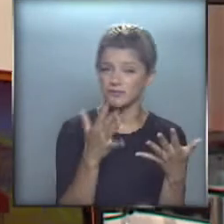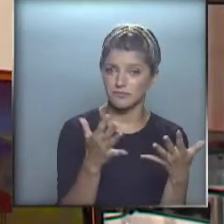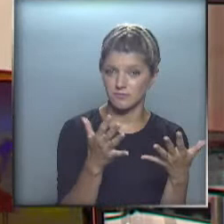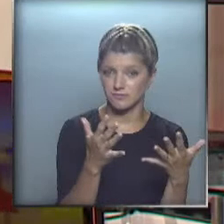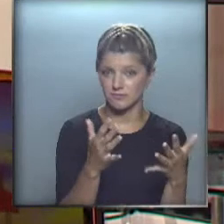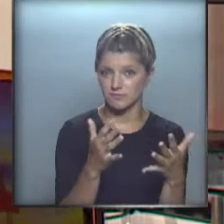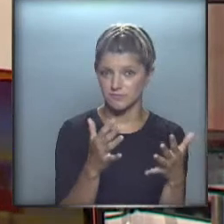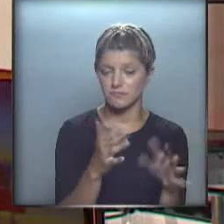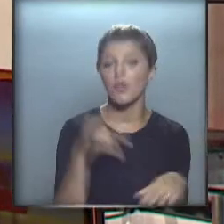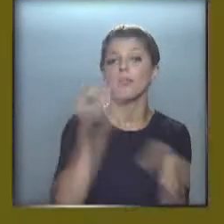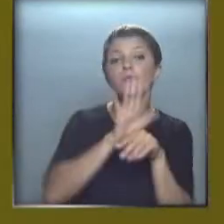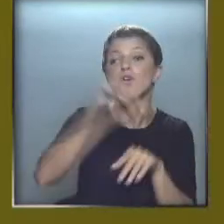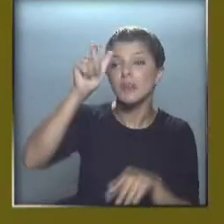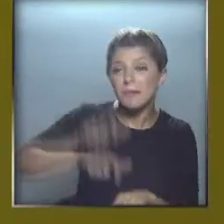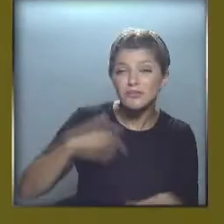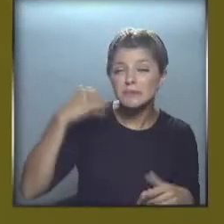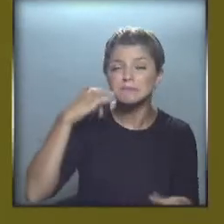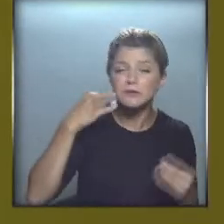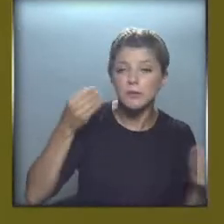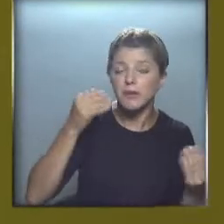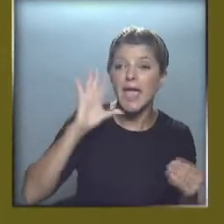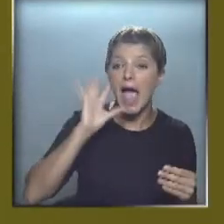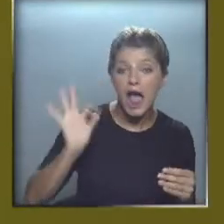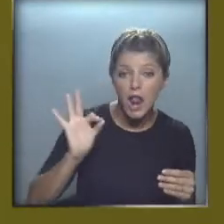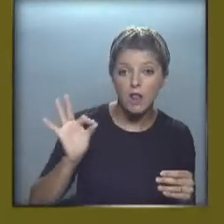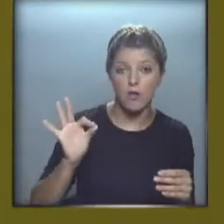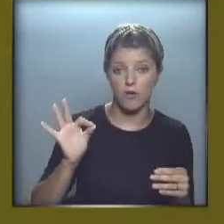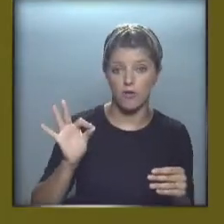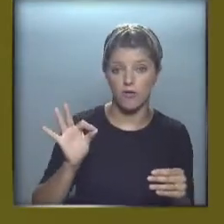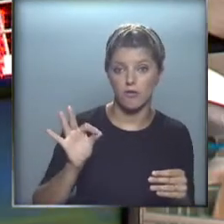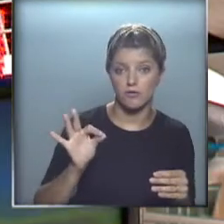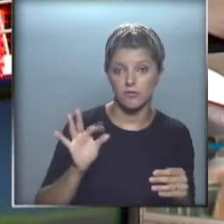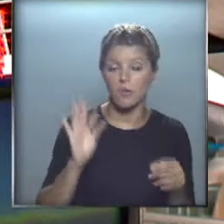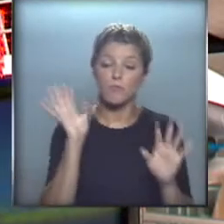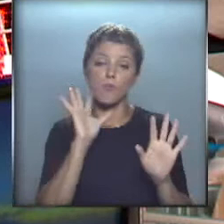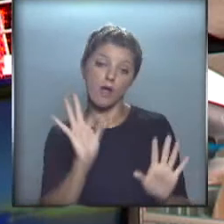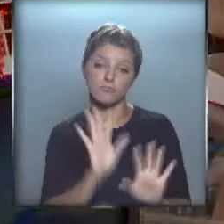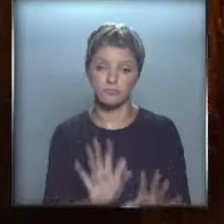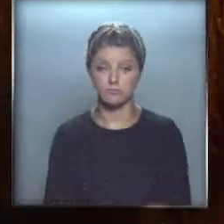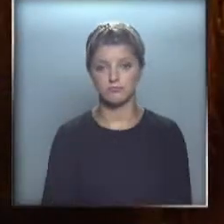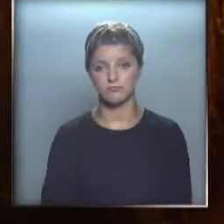Uh-huh. Como que molesta a la otra persona porque tiene algún defecto uh-huh. o algo de eso.